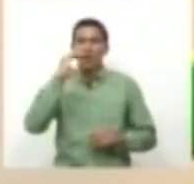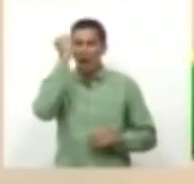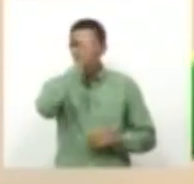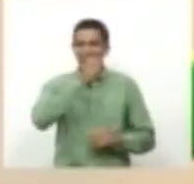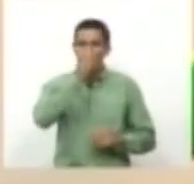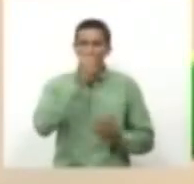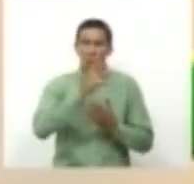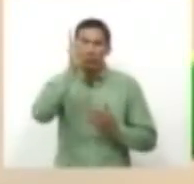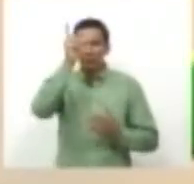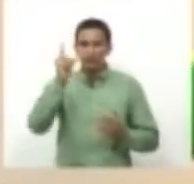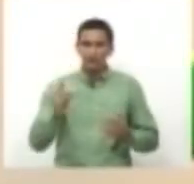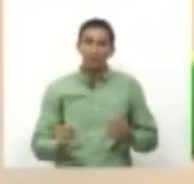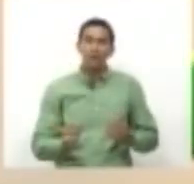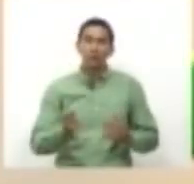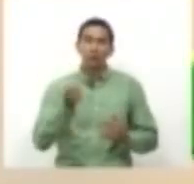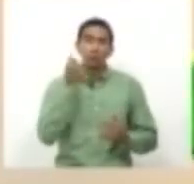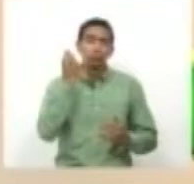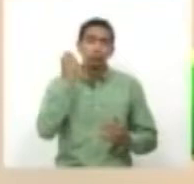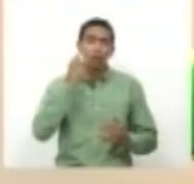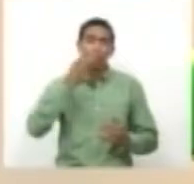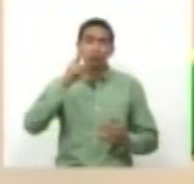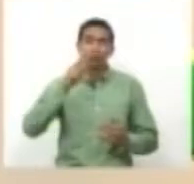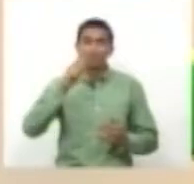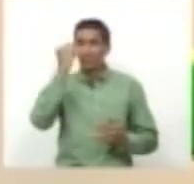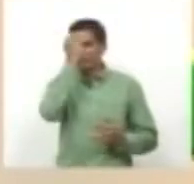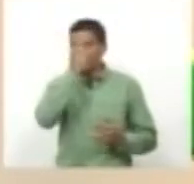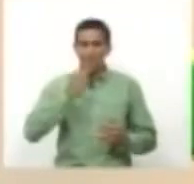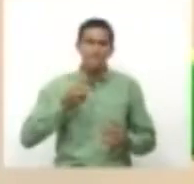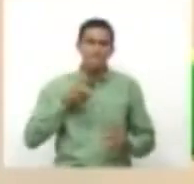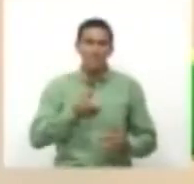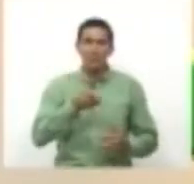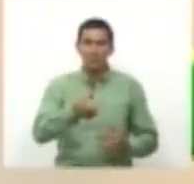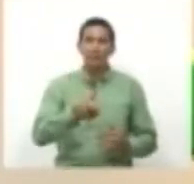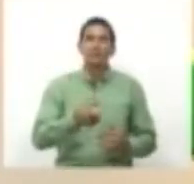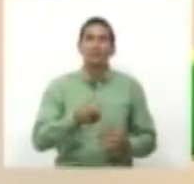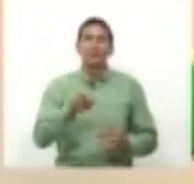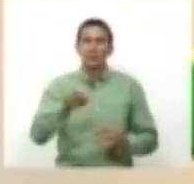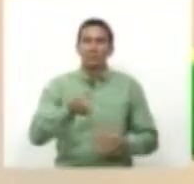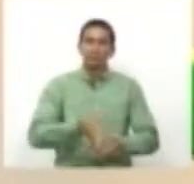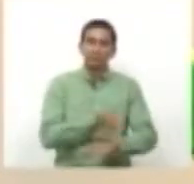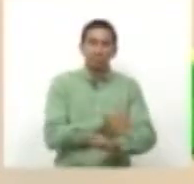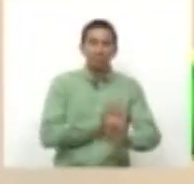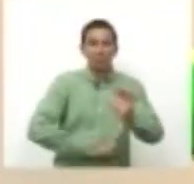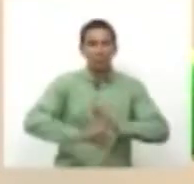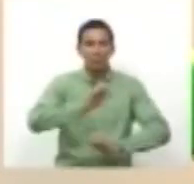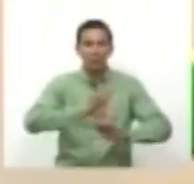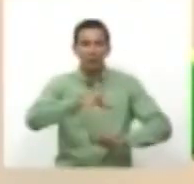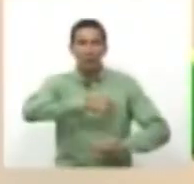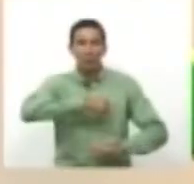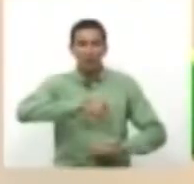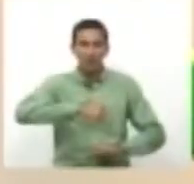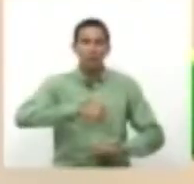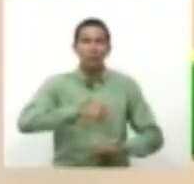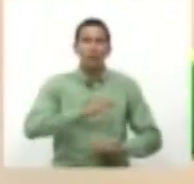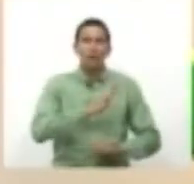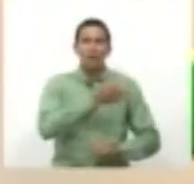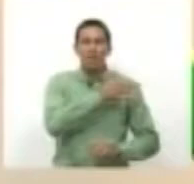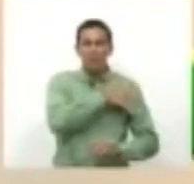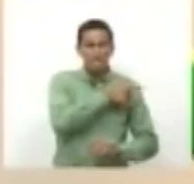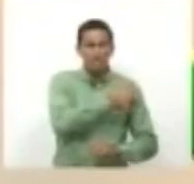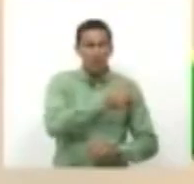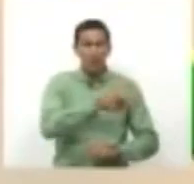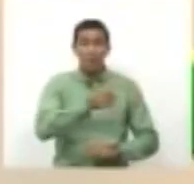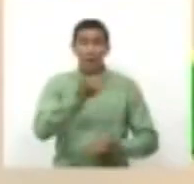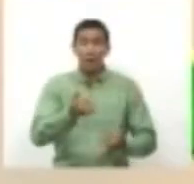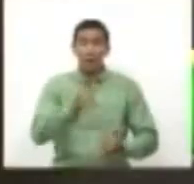Cesar, asesinado el pasado 12 de septiembre, se convirtió en el defensor de derechos humanos número 13, que ha sido asesinado en los últimos